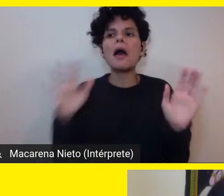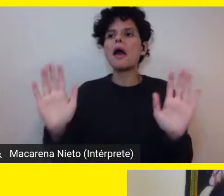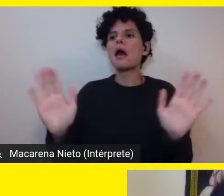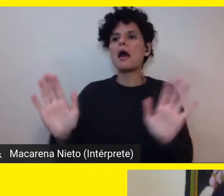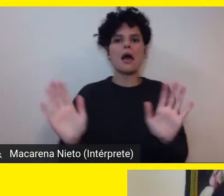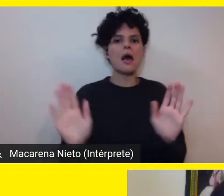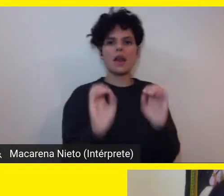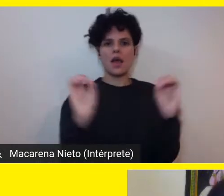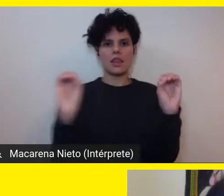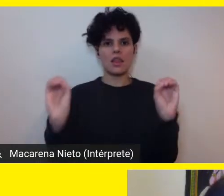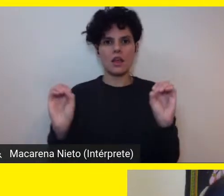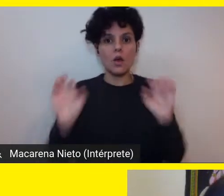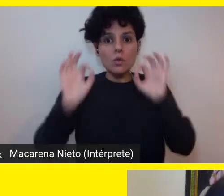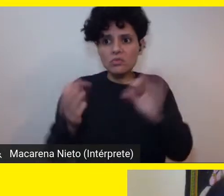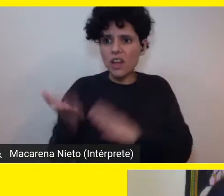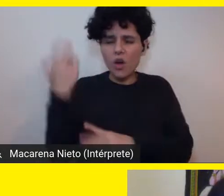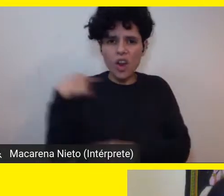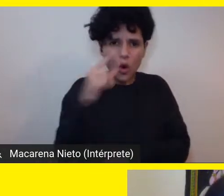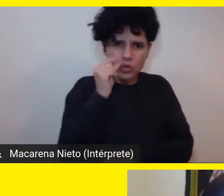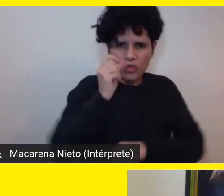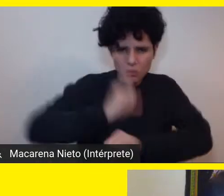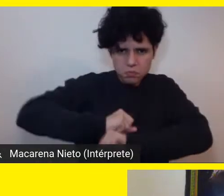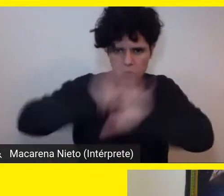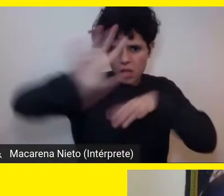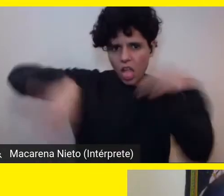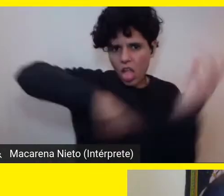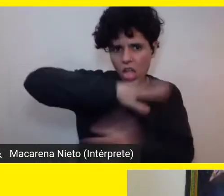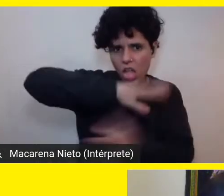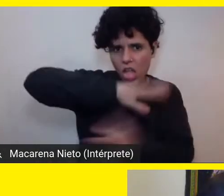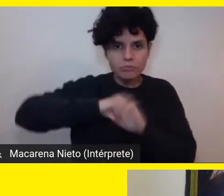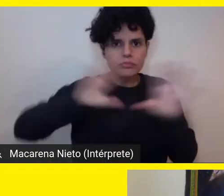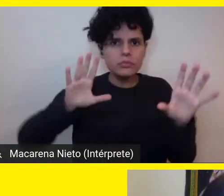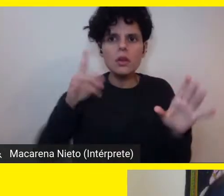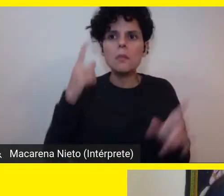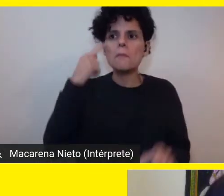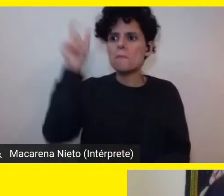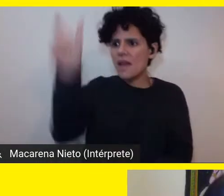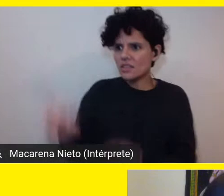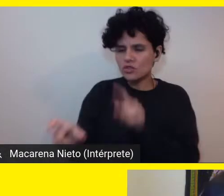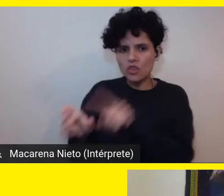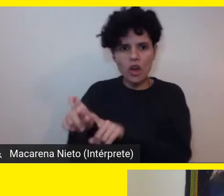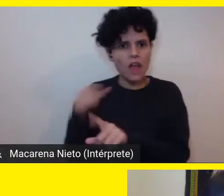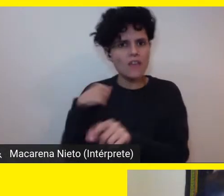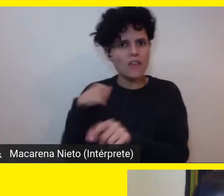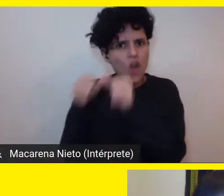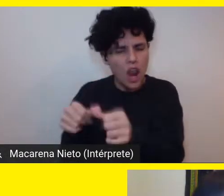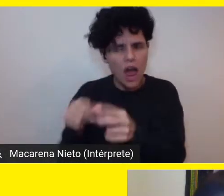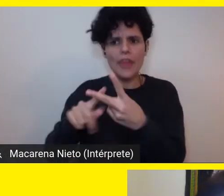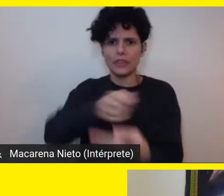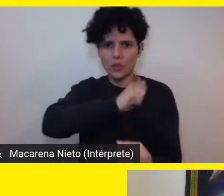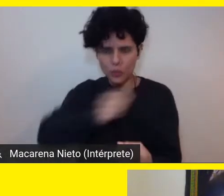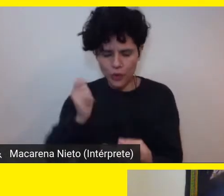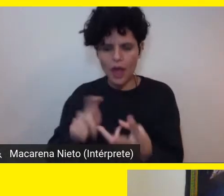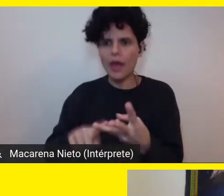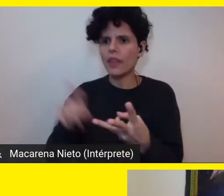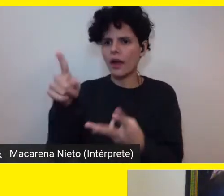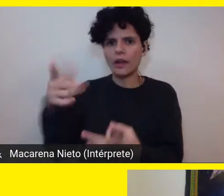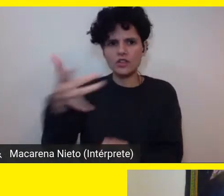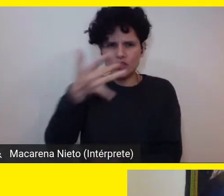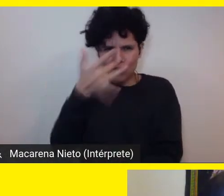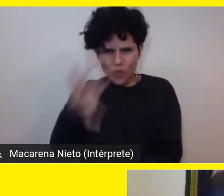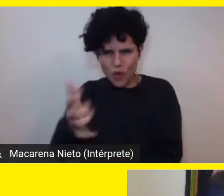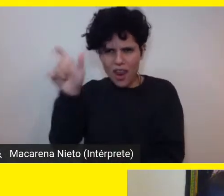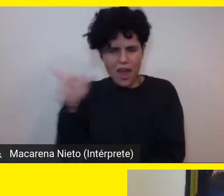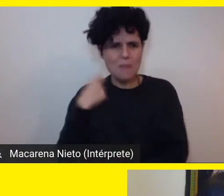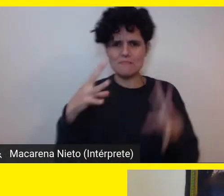en el contexto de estallido social, no se brindó apoyo real a personas que fueron violadas, torturadas, tratadas de forma cruel por los